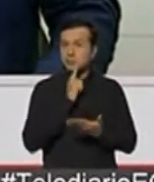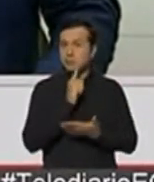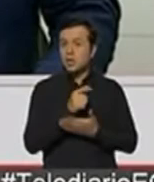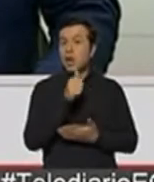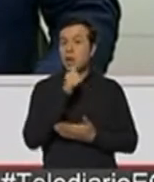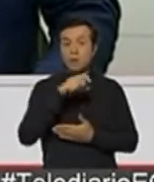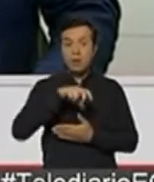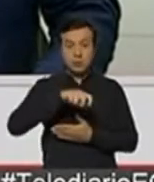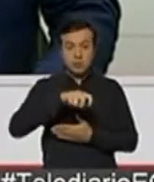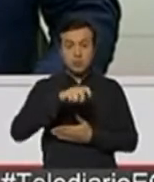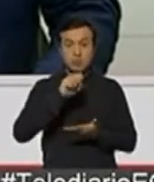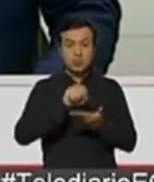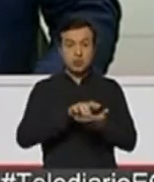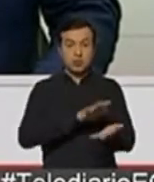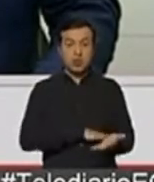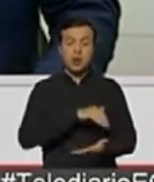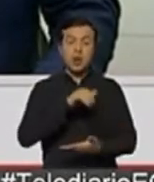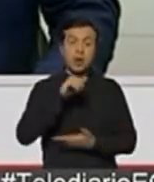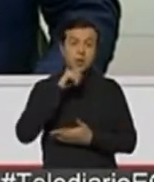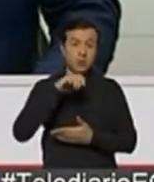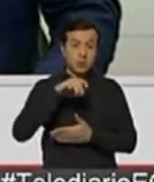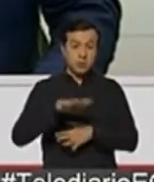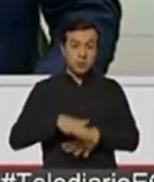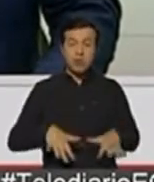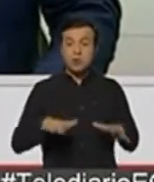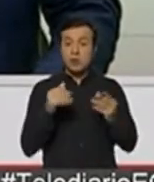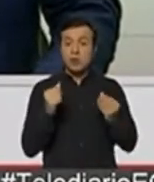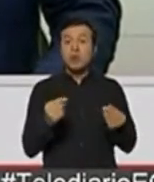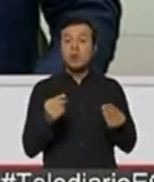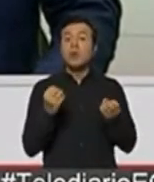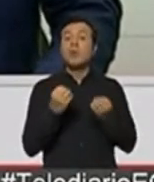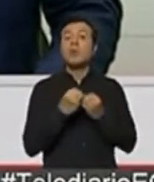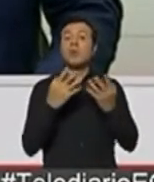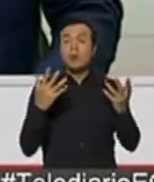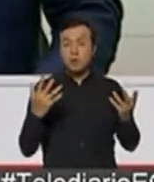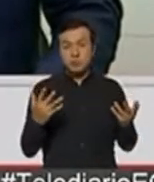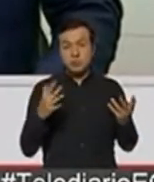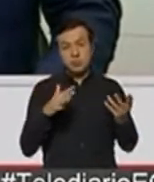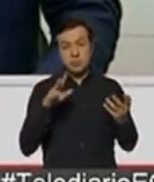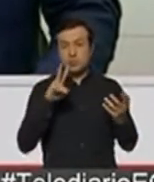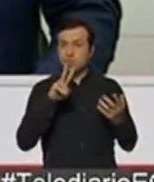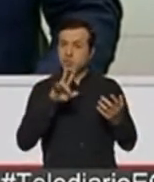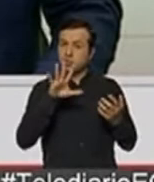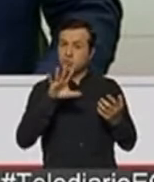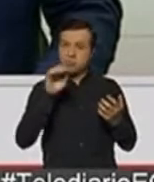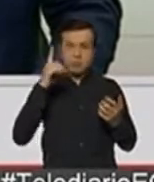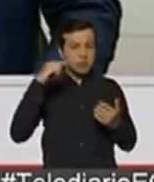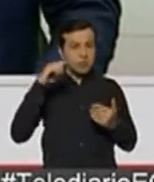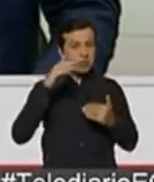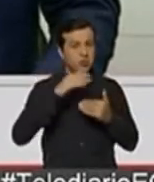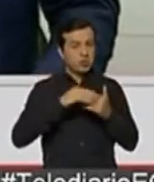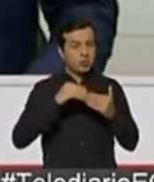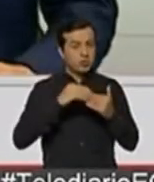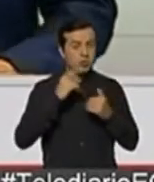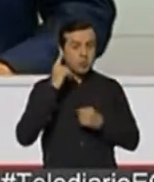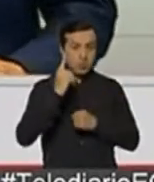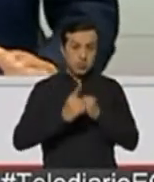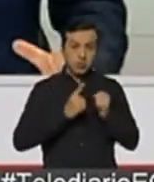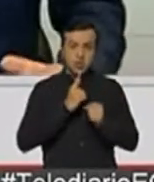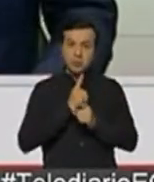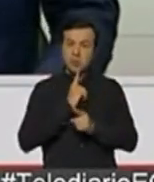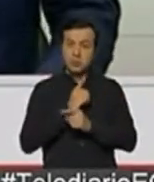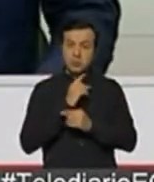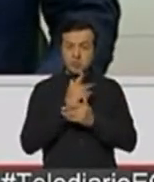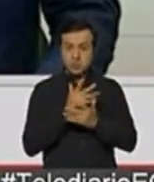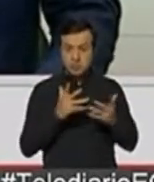agua y saneamiento a través del proyecto Agua para Todos. Se invierten al menos unos 250 millones al año para ir cubriendo la